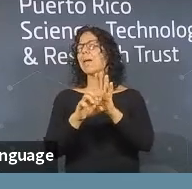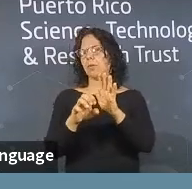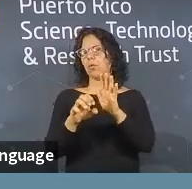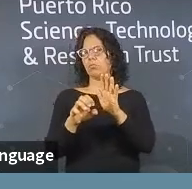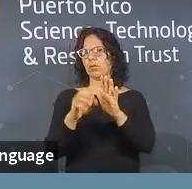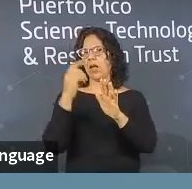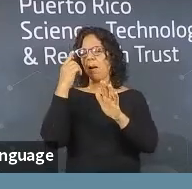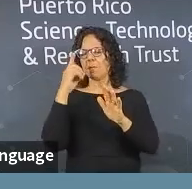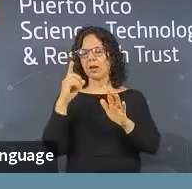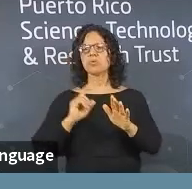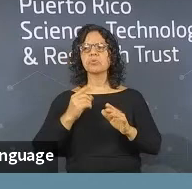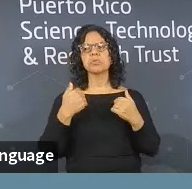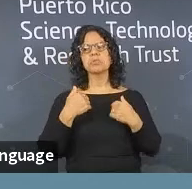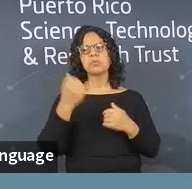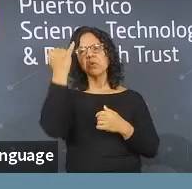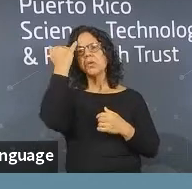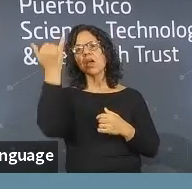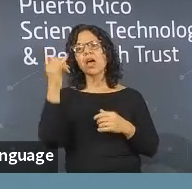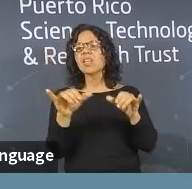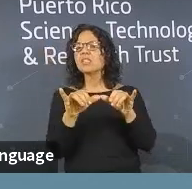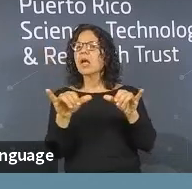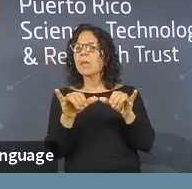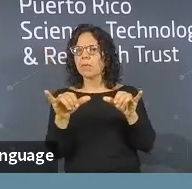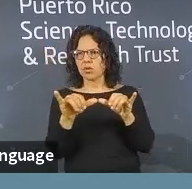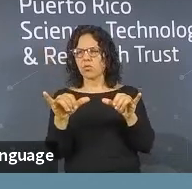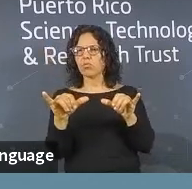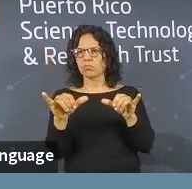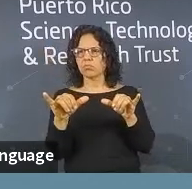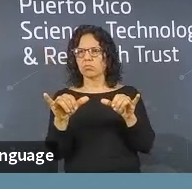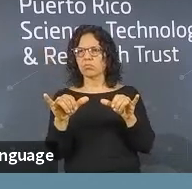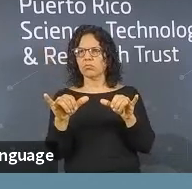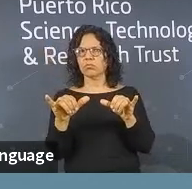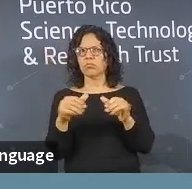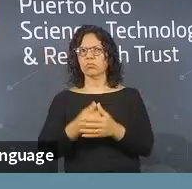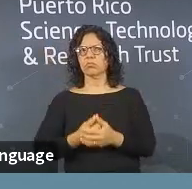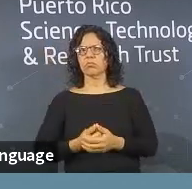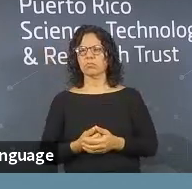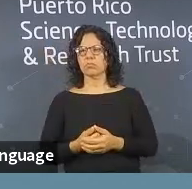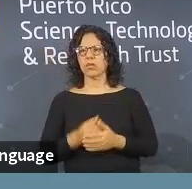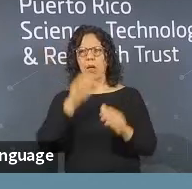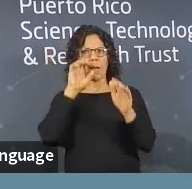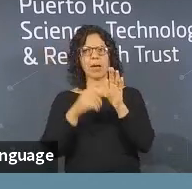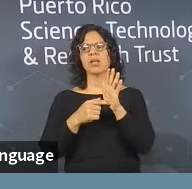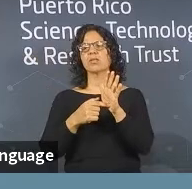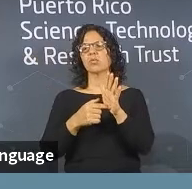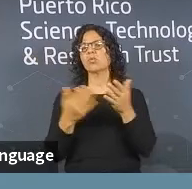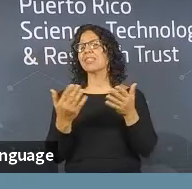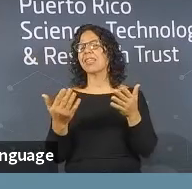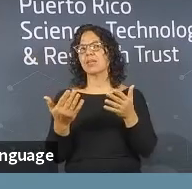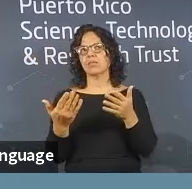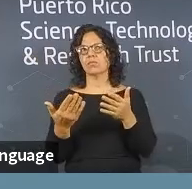que tengamos una idea del tamaño de gota es, siempre me gusta enseñar esta imagen. Imagínense que esta es la cabeza de un